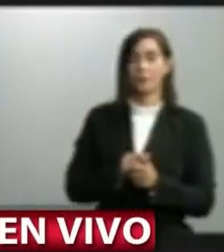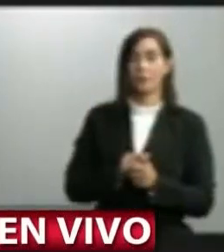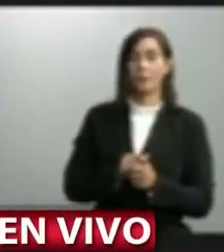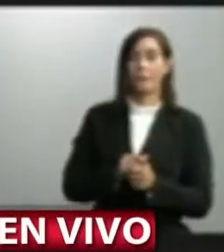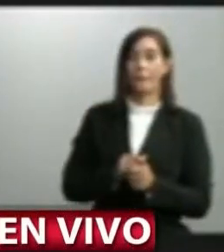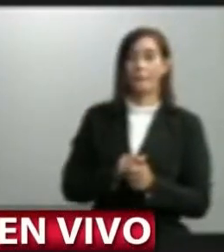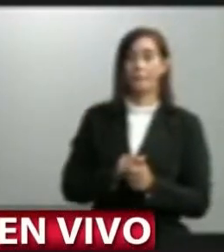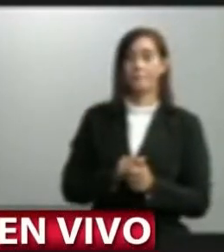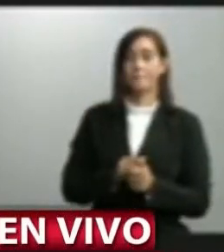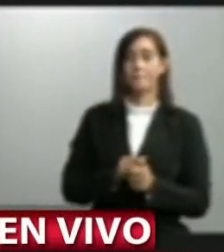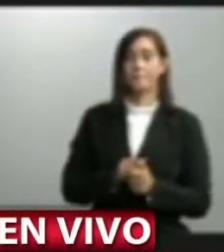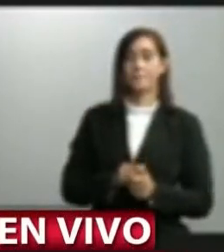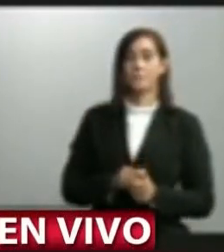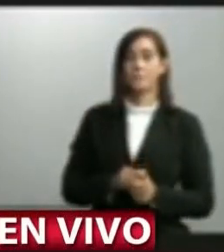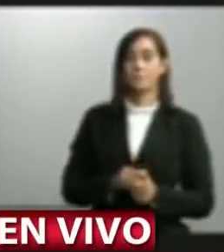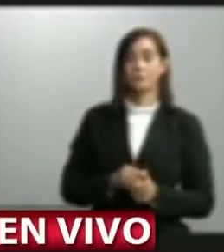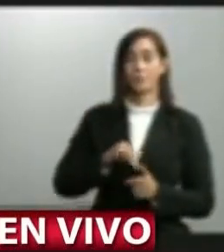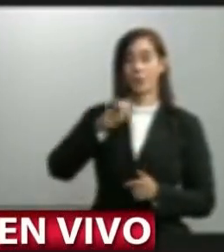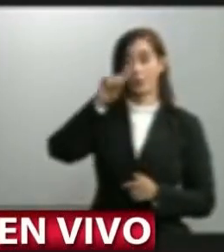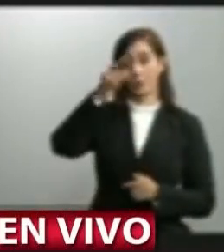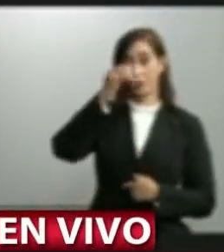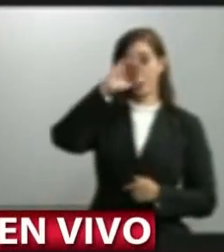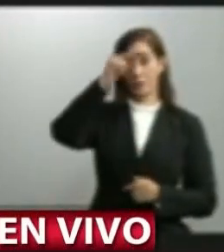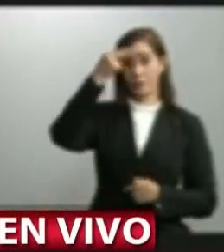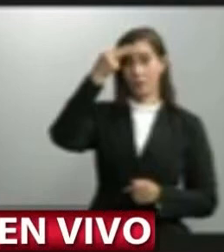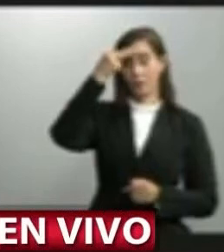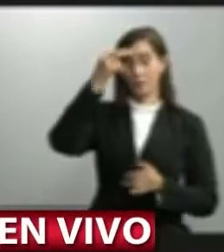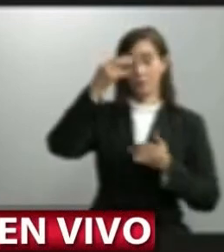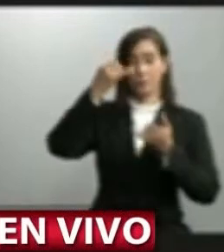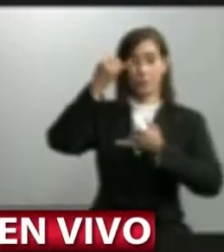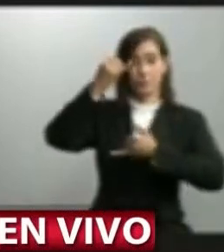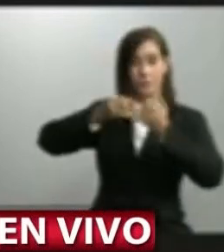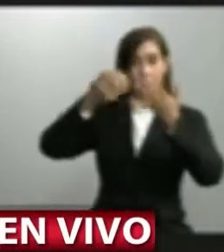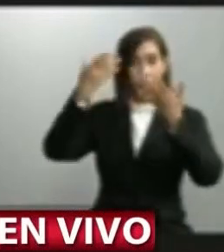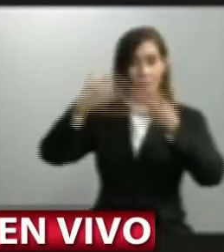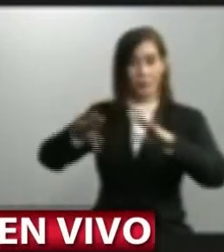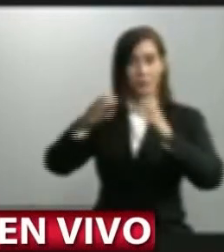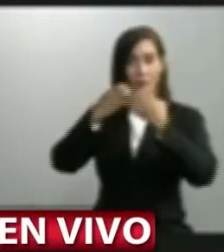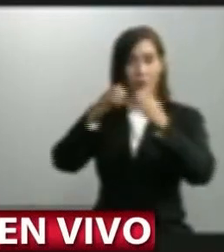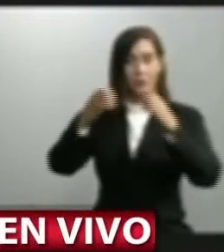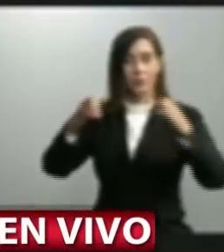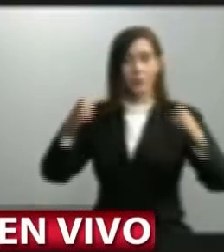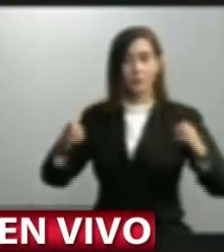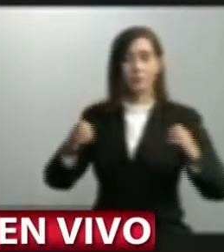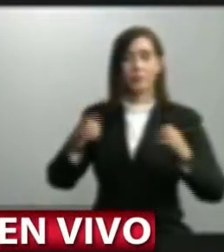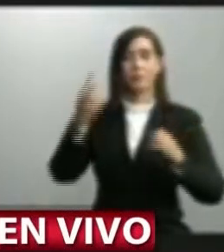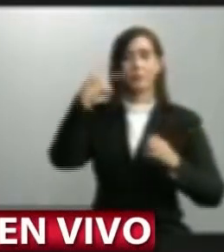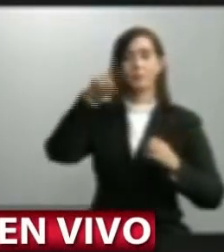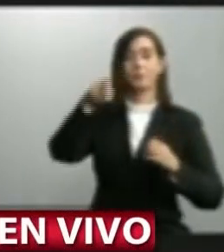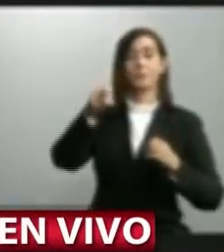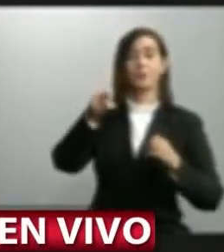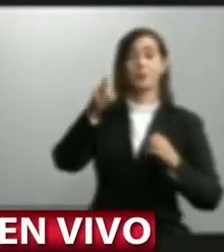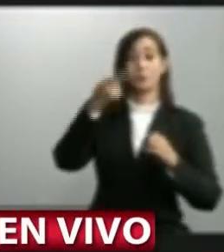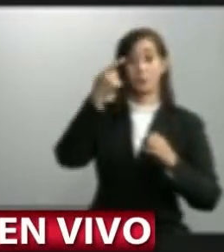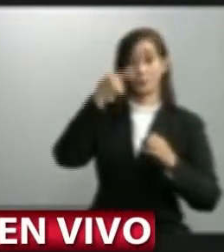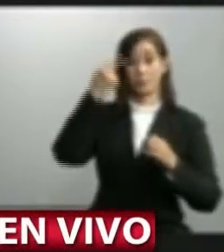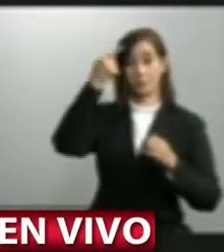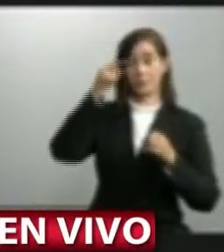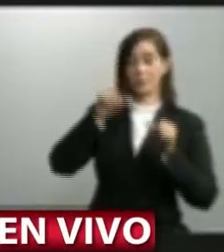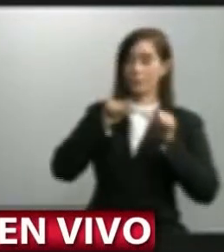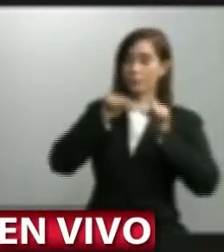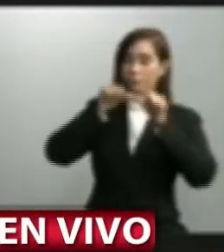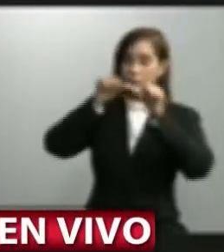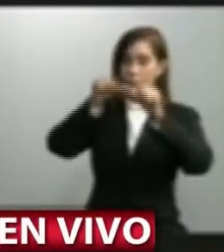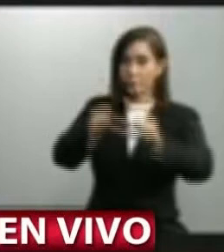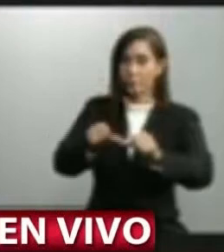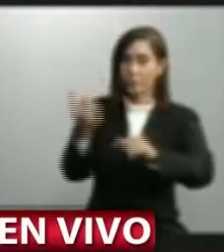Debido a que el 1 de junio se vence el estado de emergencia. Les decía que nos gustaría saber si recomienda la extensión del